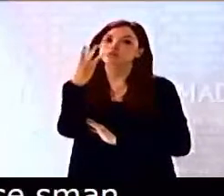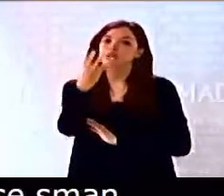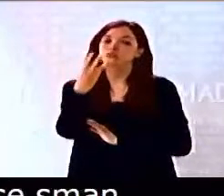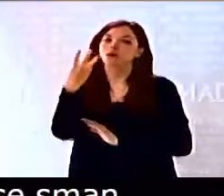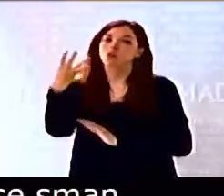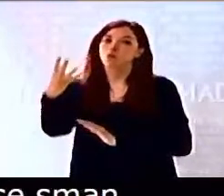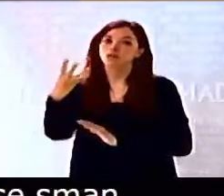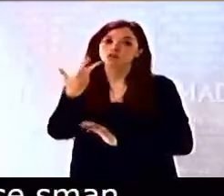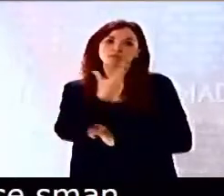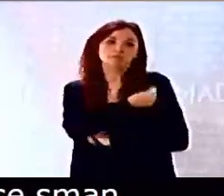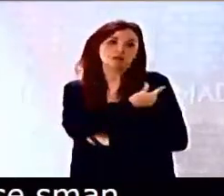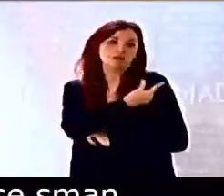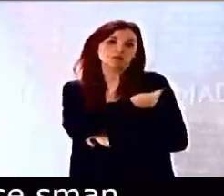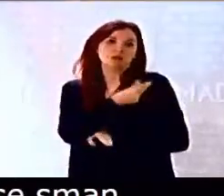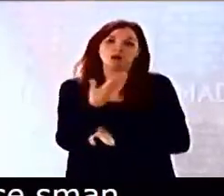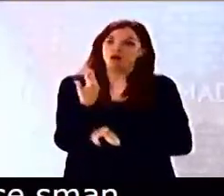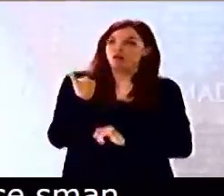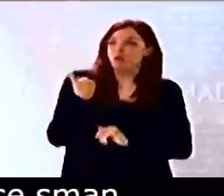12.434 dosis.